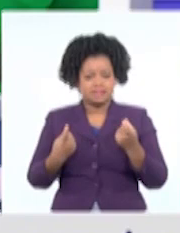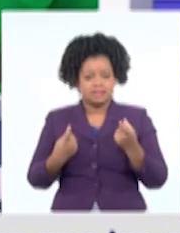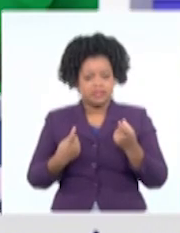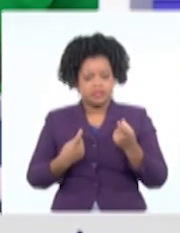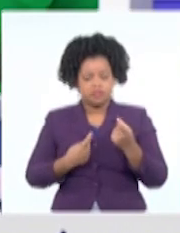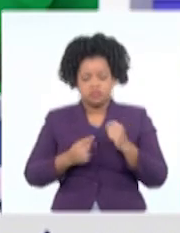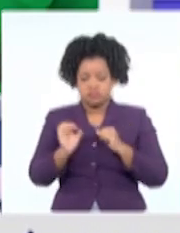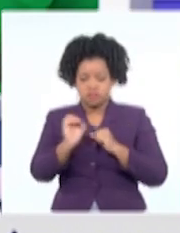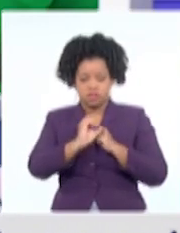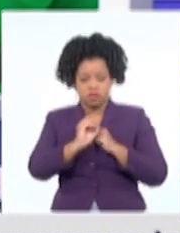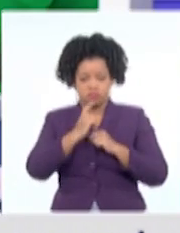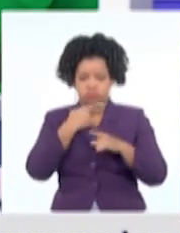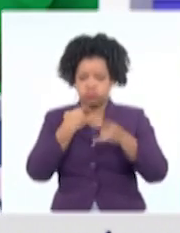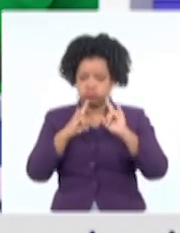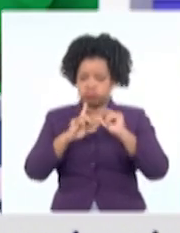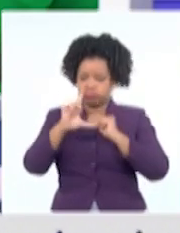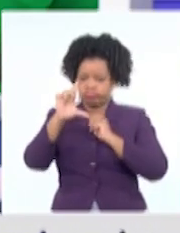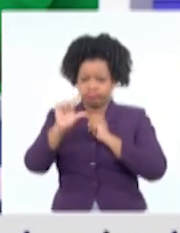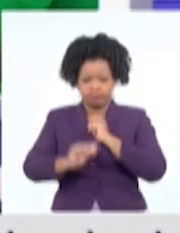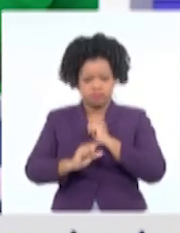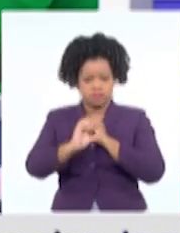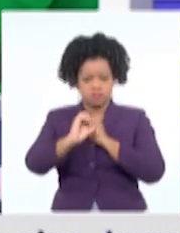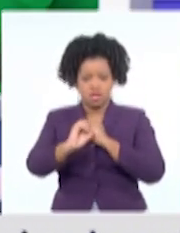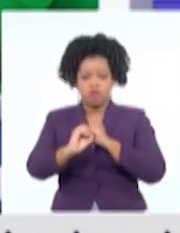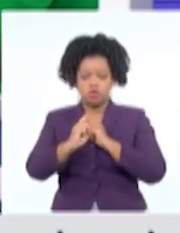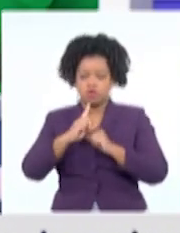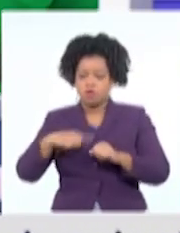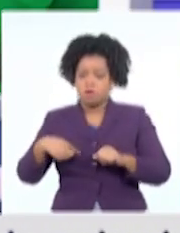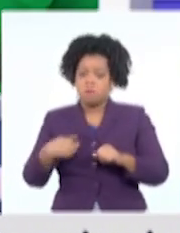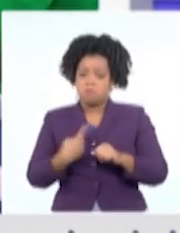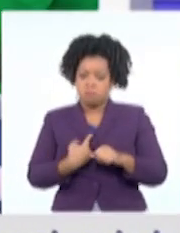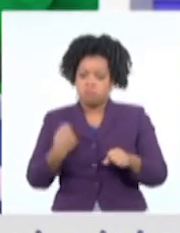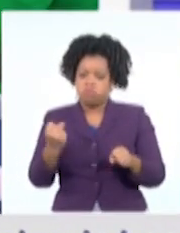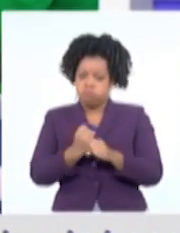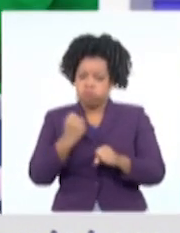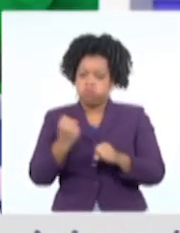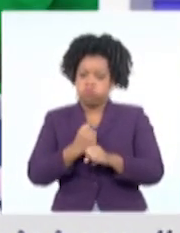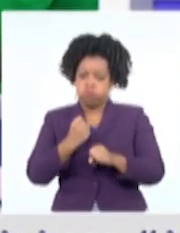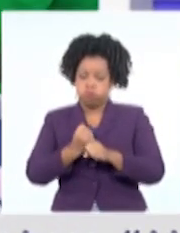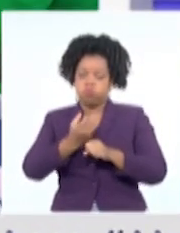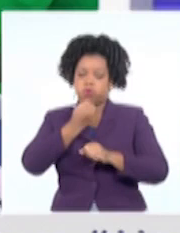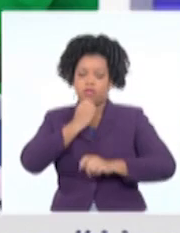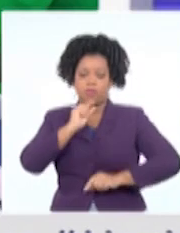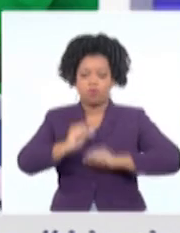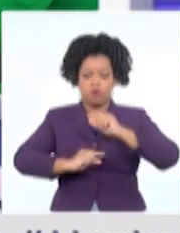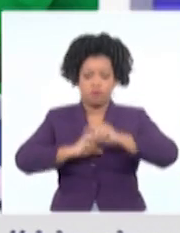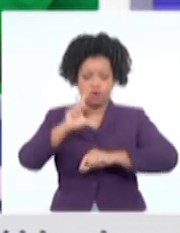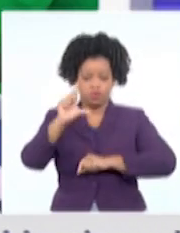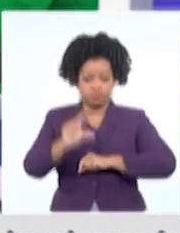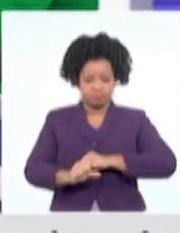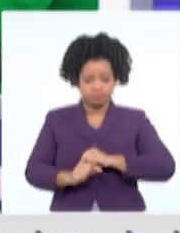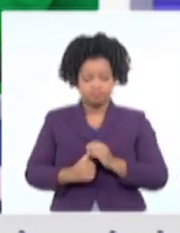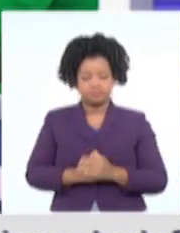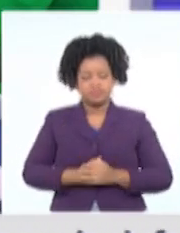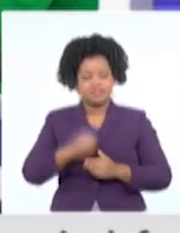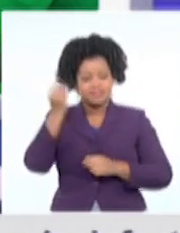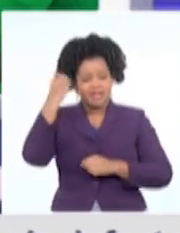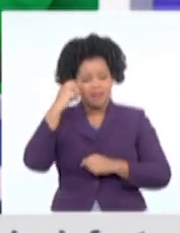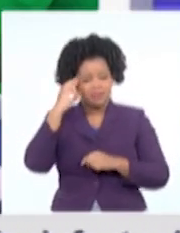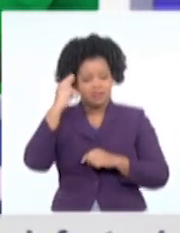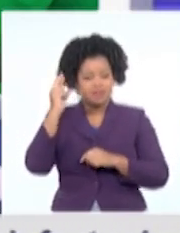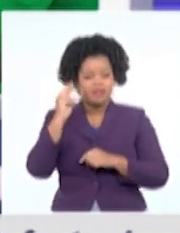acciones para lograr disminuir esta tasa de incidencia. Los 2 evacuados, los